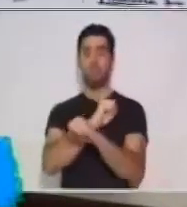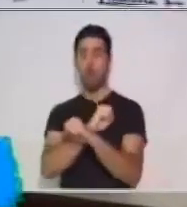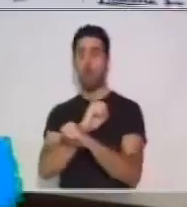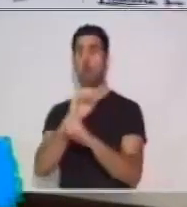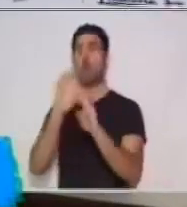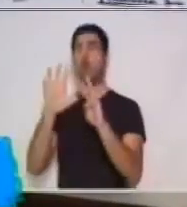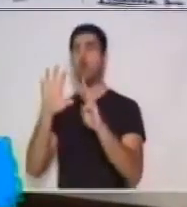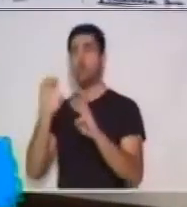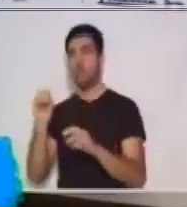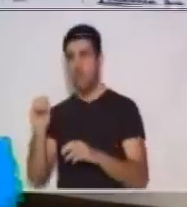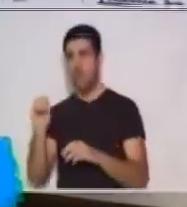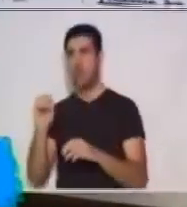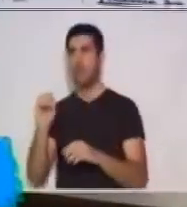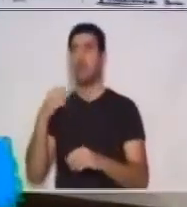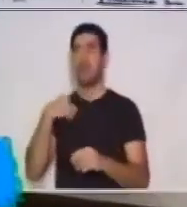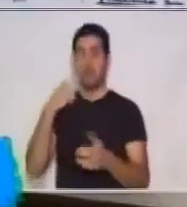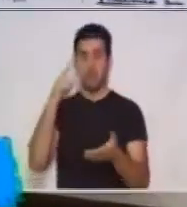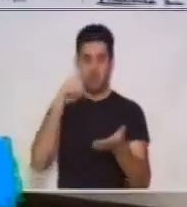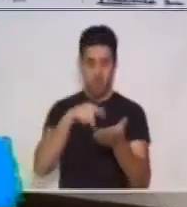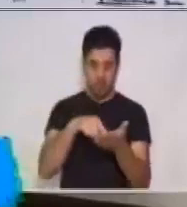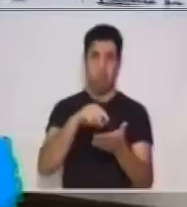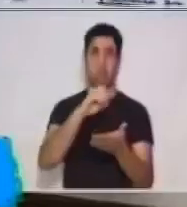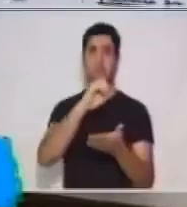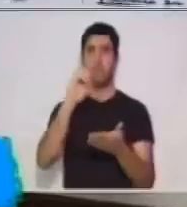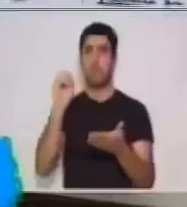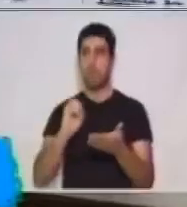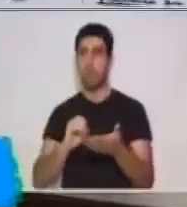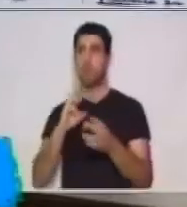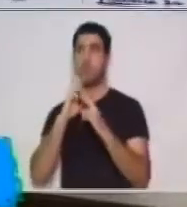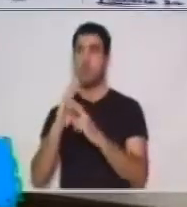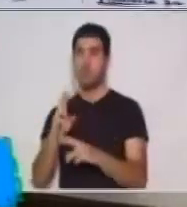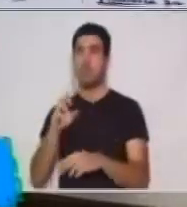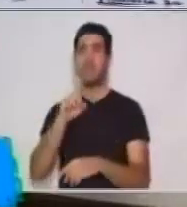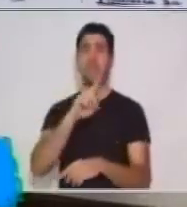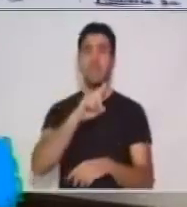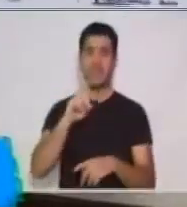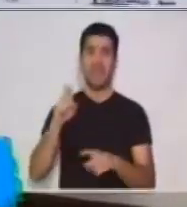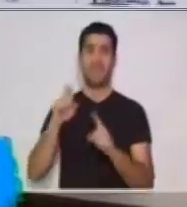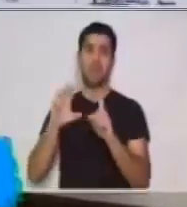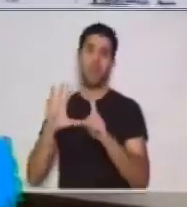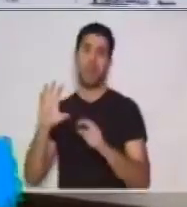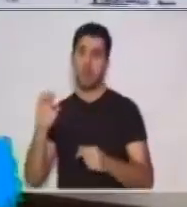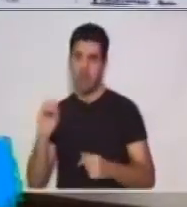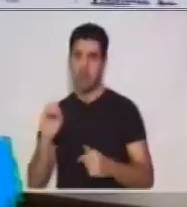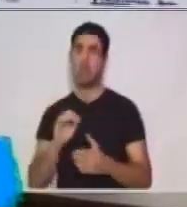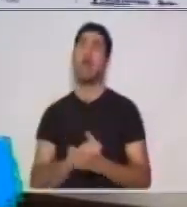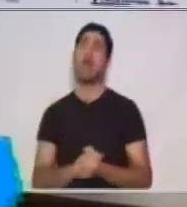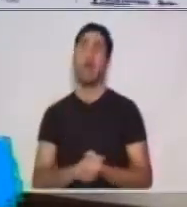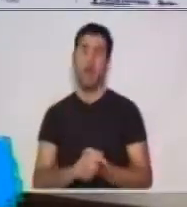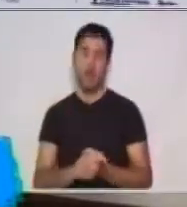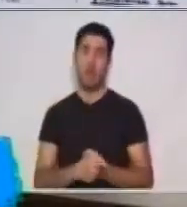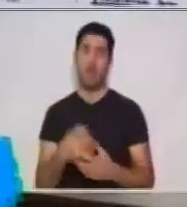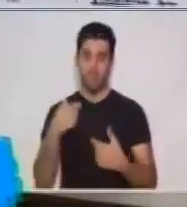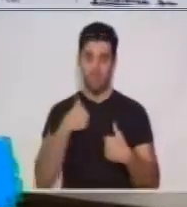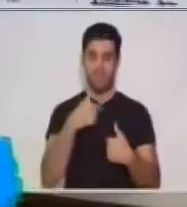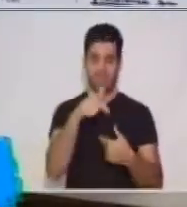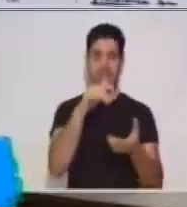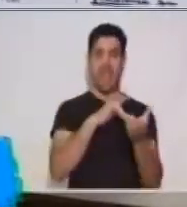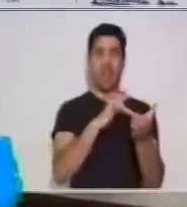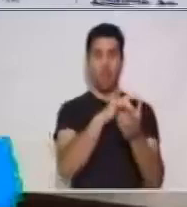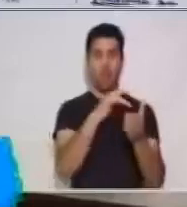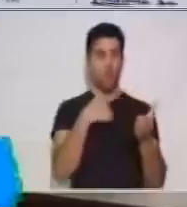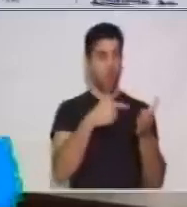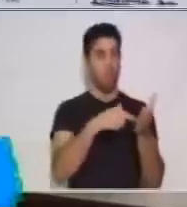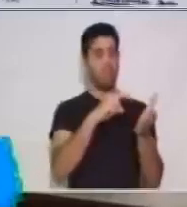aplico oprimiendo la tecla de porcentaje, me va a dar 160. 200, ¿verdad? Escribo 200 en mi